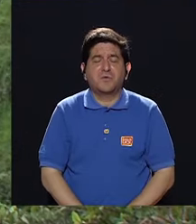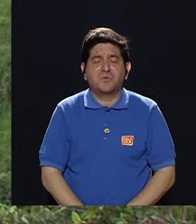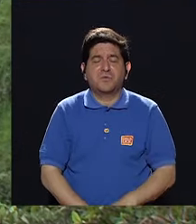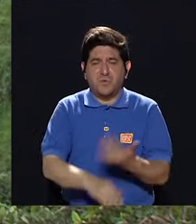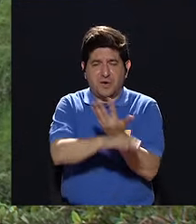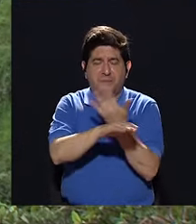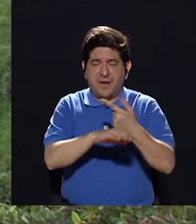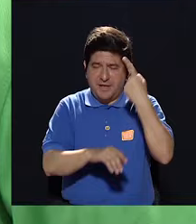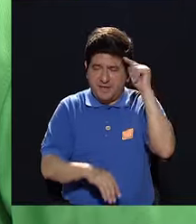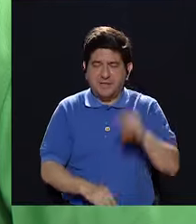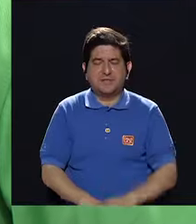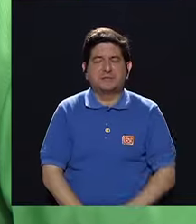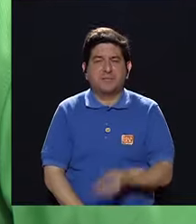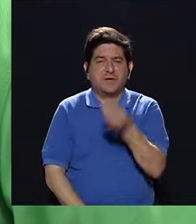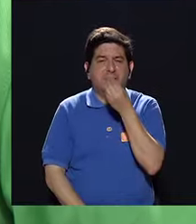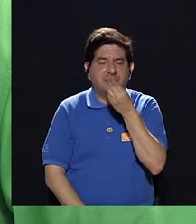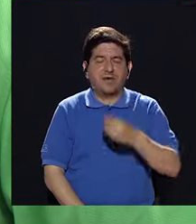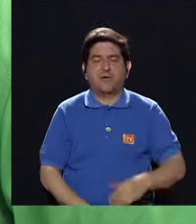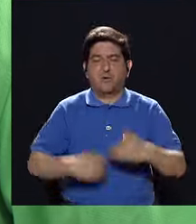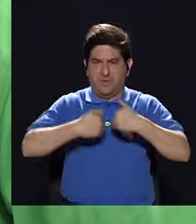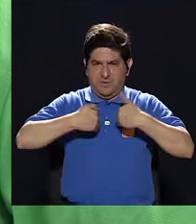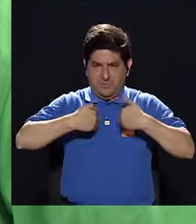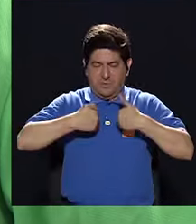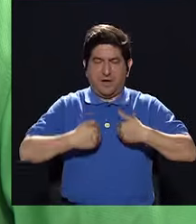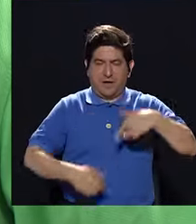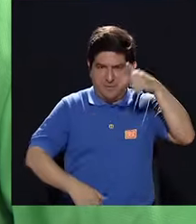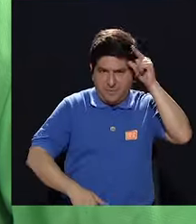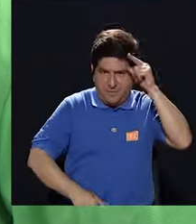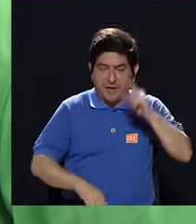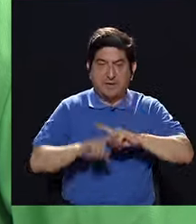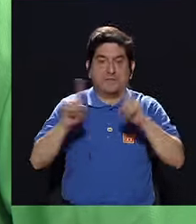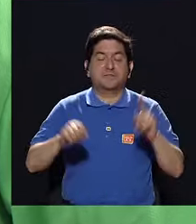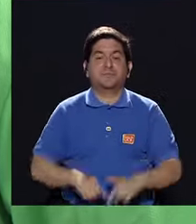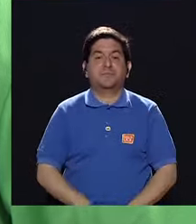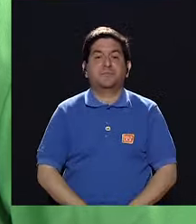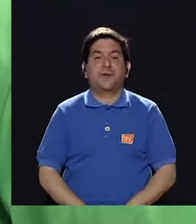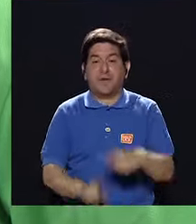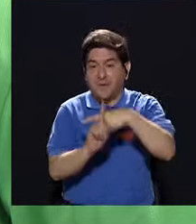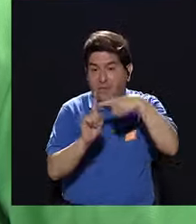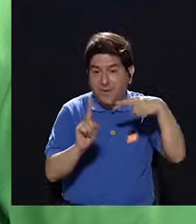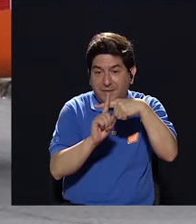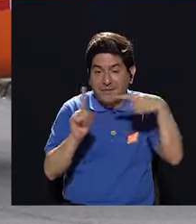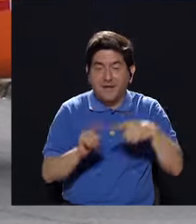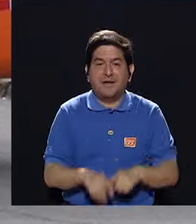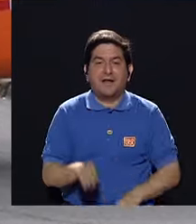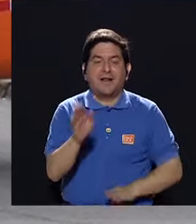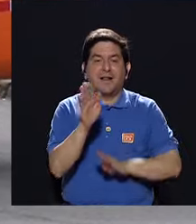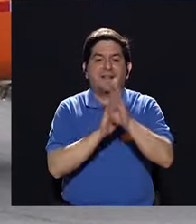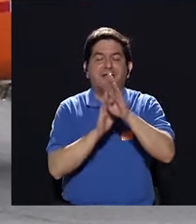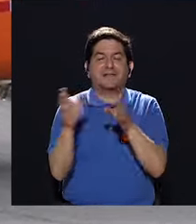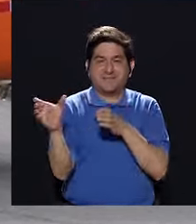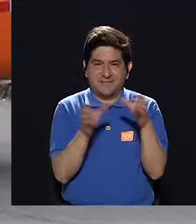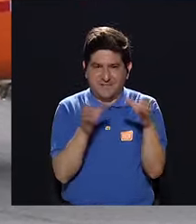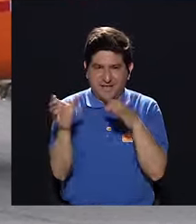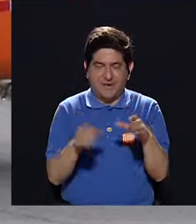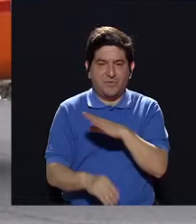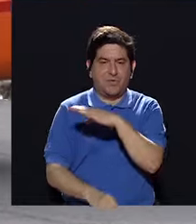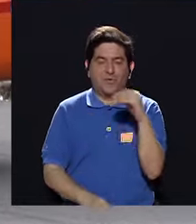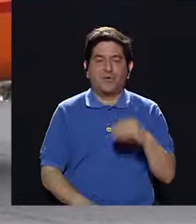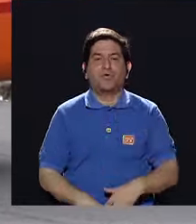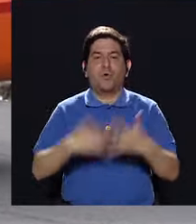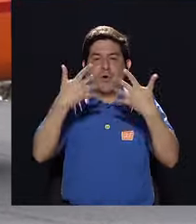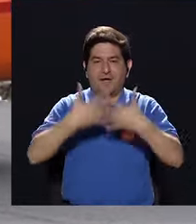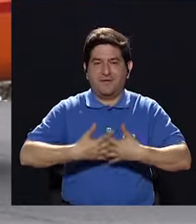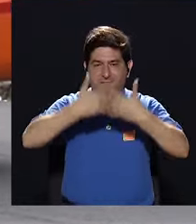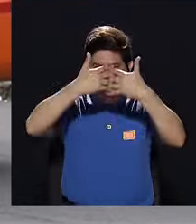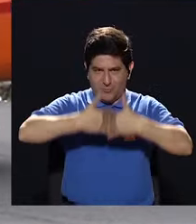engorde. Pero en la parte media se da un poco más la parte de desarrollo comercial y la